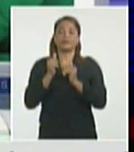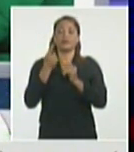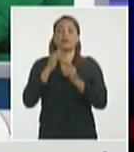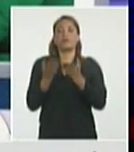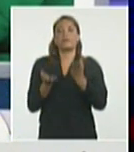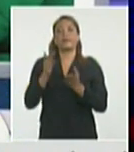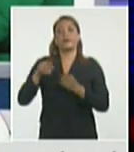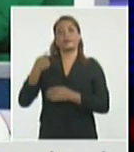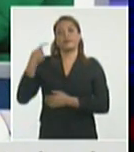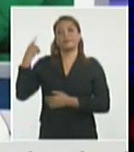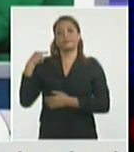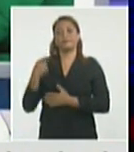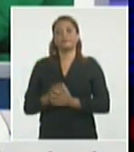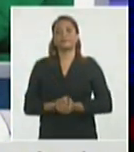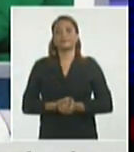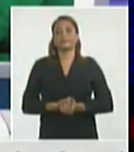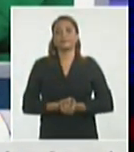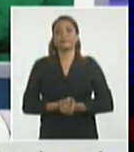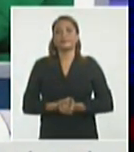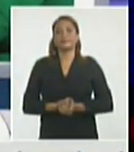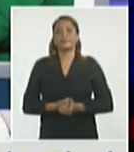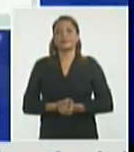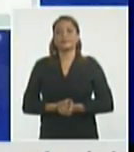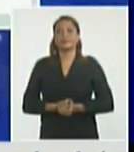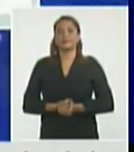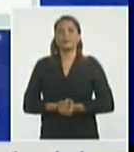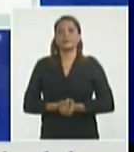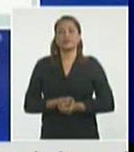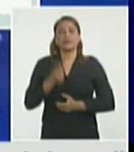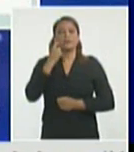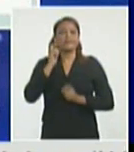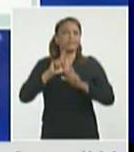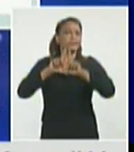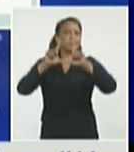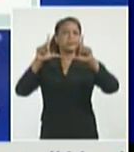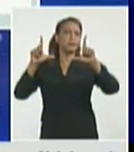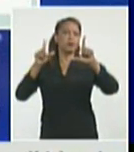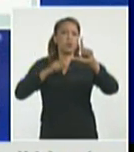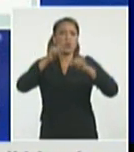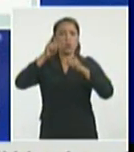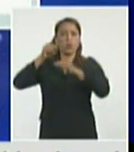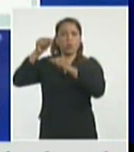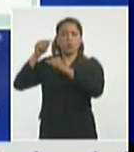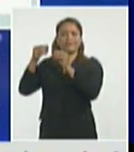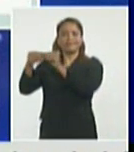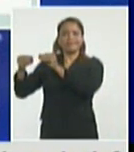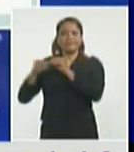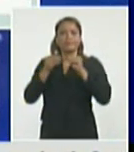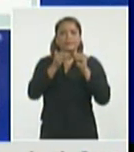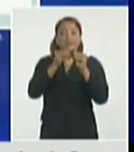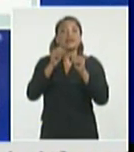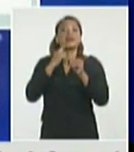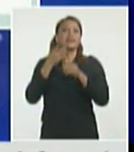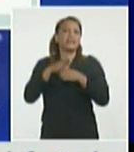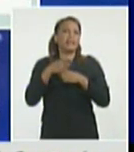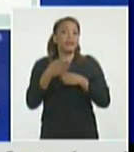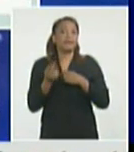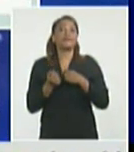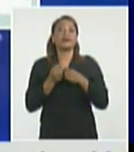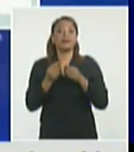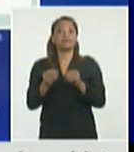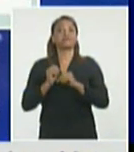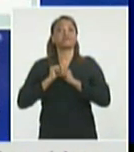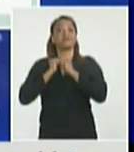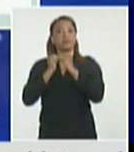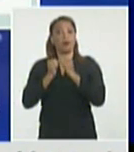ayer. Cuando vemos en el gráfico el comportamiento de la transmisión autóctona, ahí lo tiene. En los